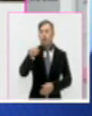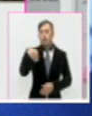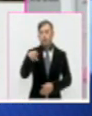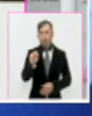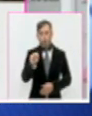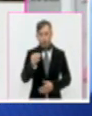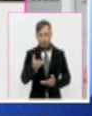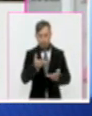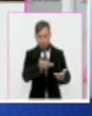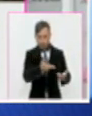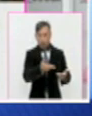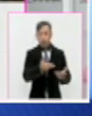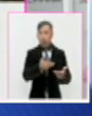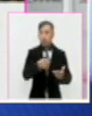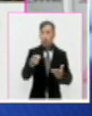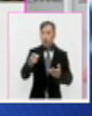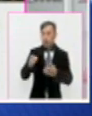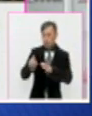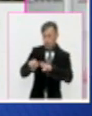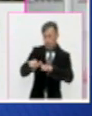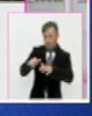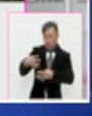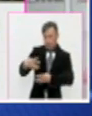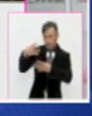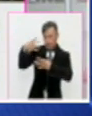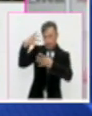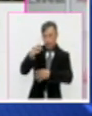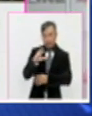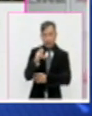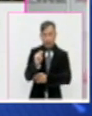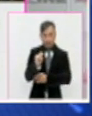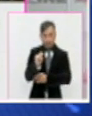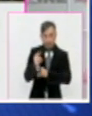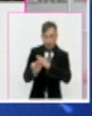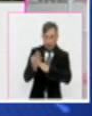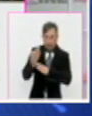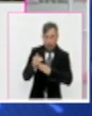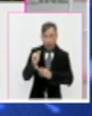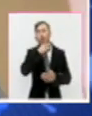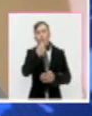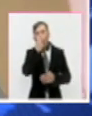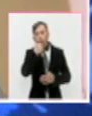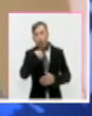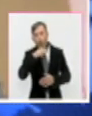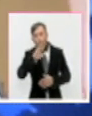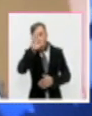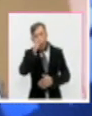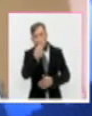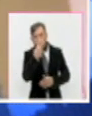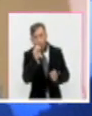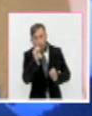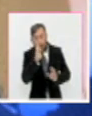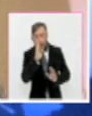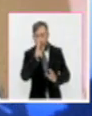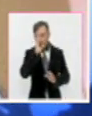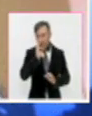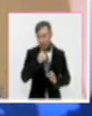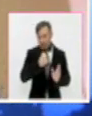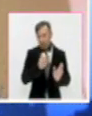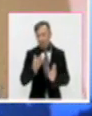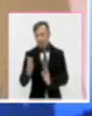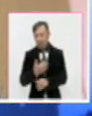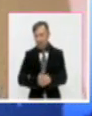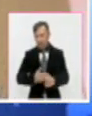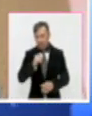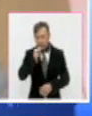2018 o 2015, en la elección intermedia, Enrique Peña Nieto hubiera dicho: yo voy a ser el guardián de las elecciones? O lo hubiera